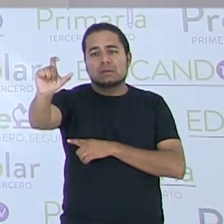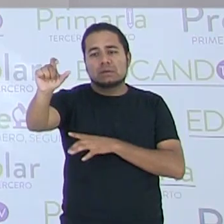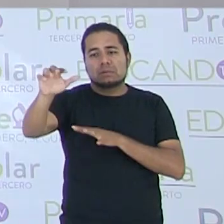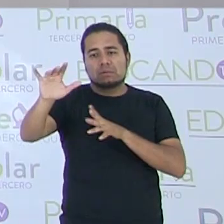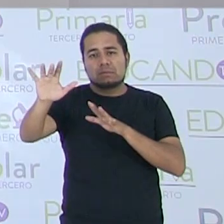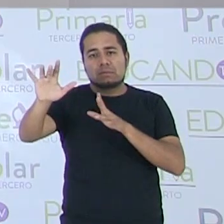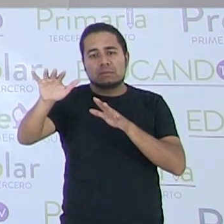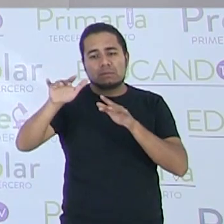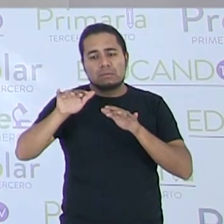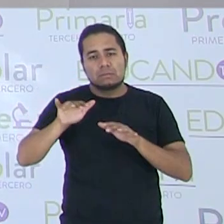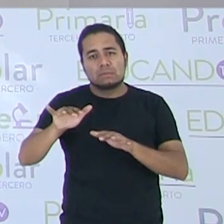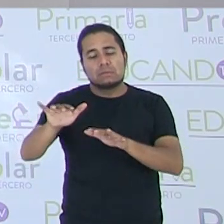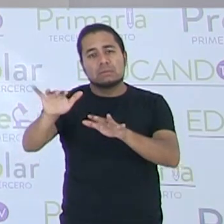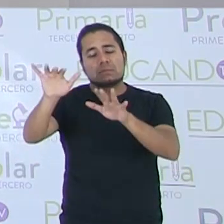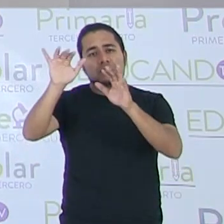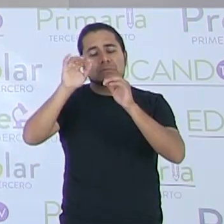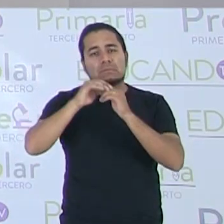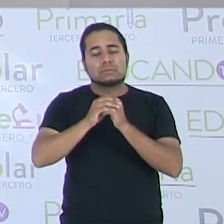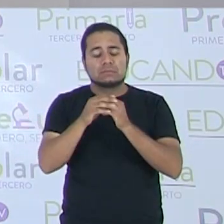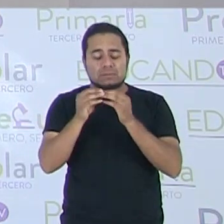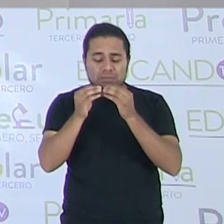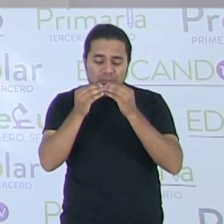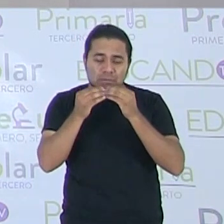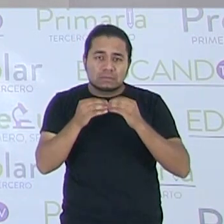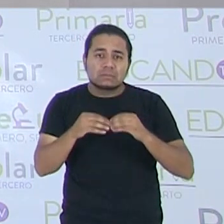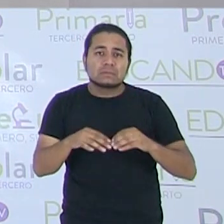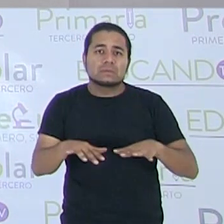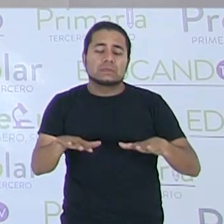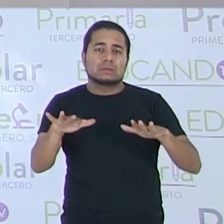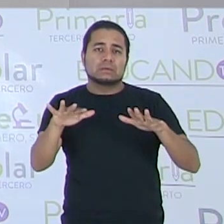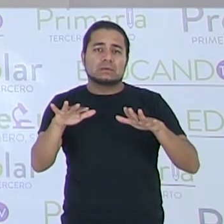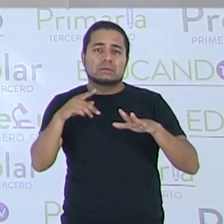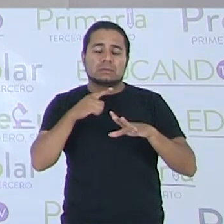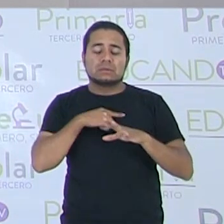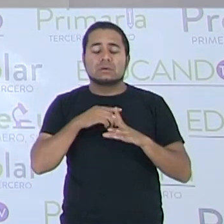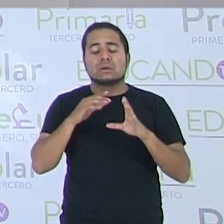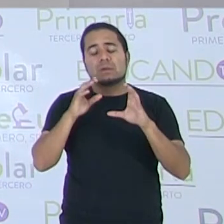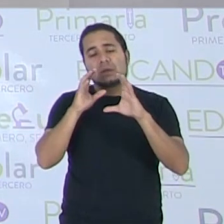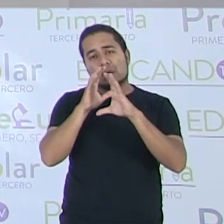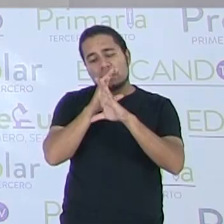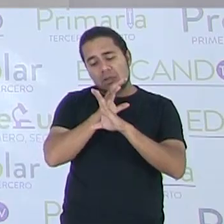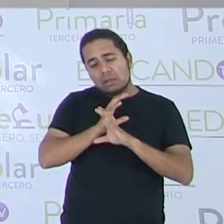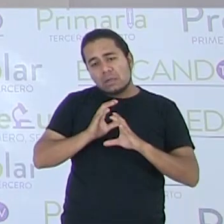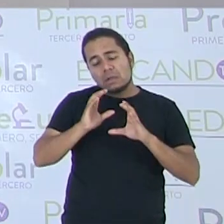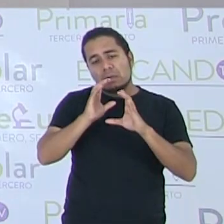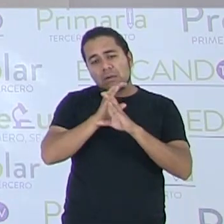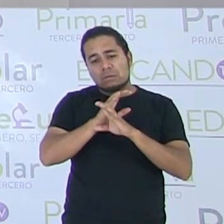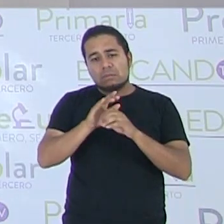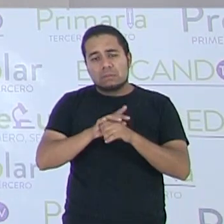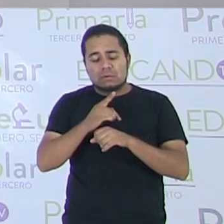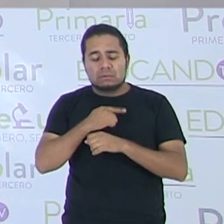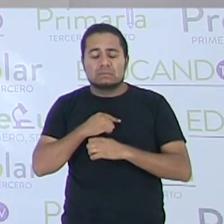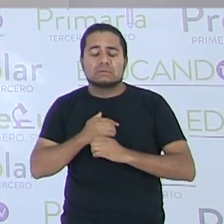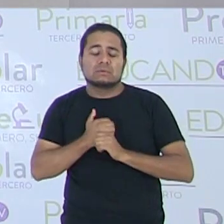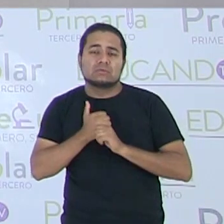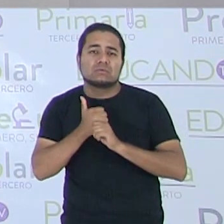cantador. Lo he perdido y así canto, por merecerme mi